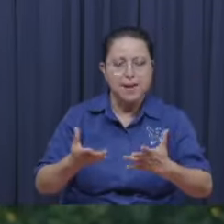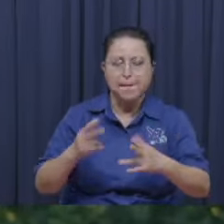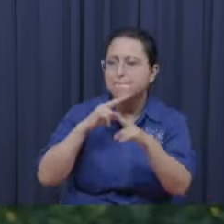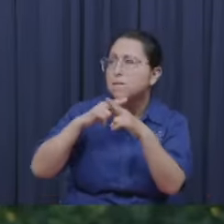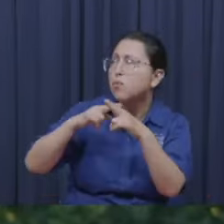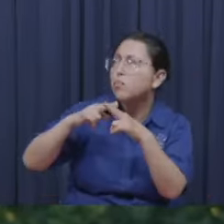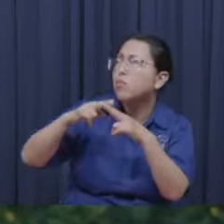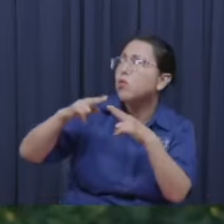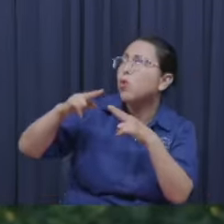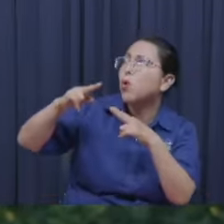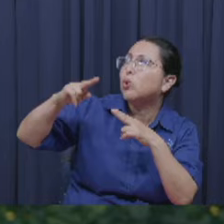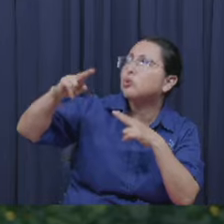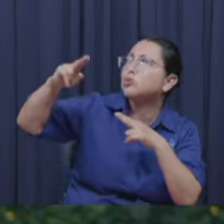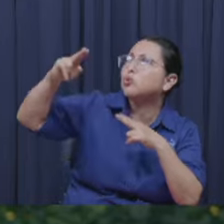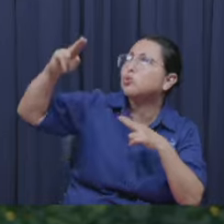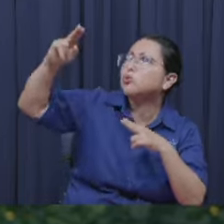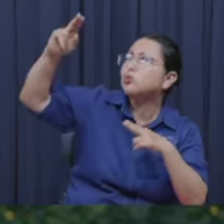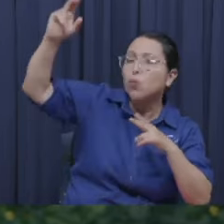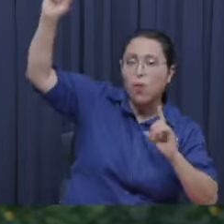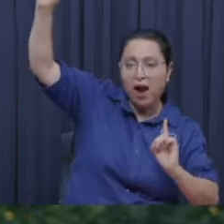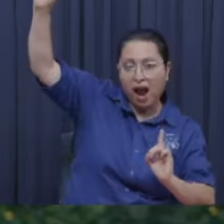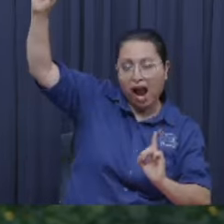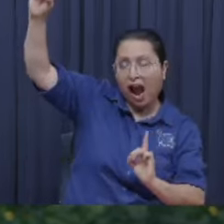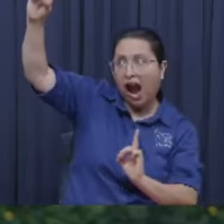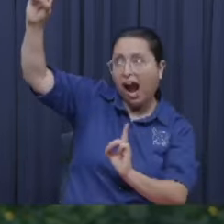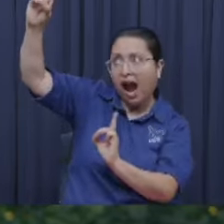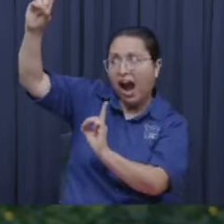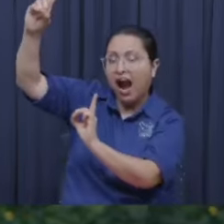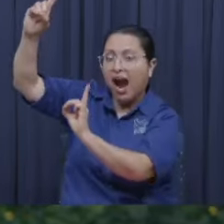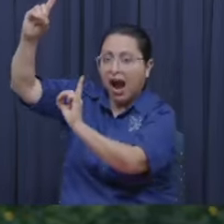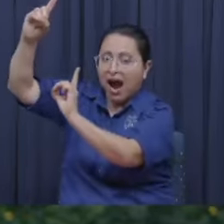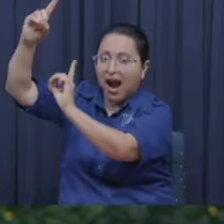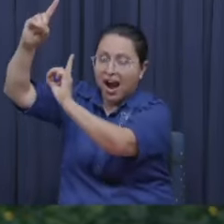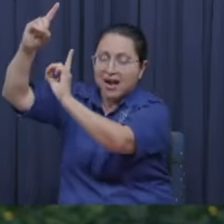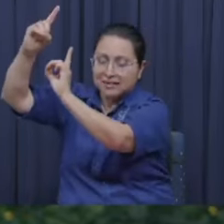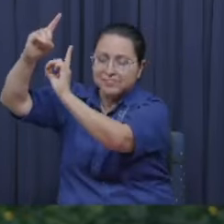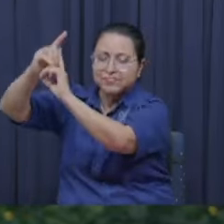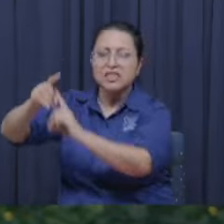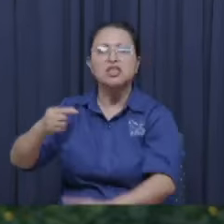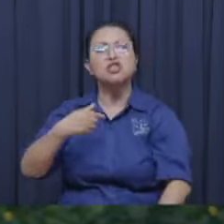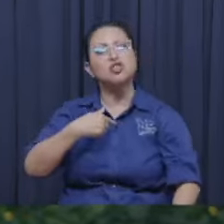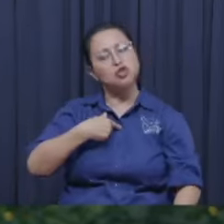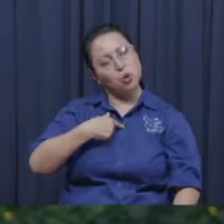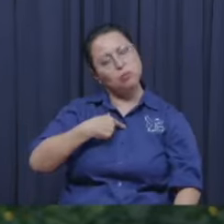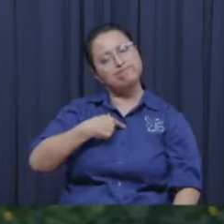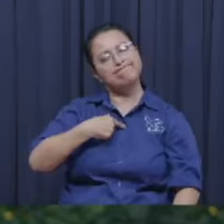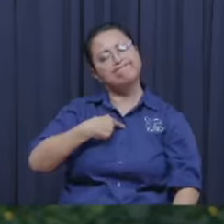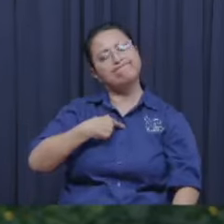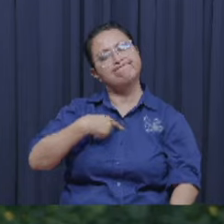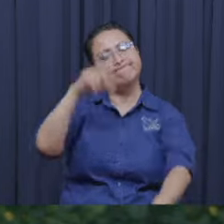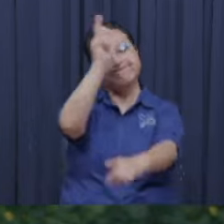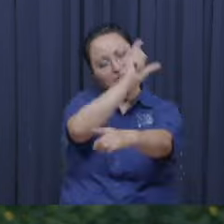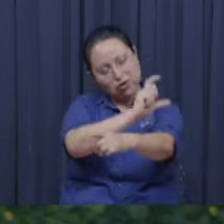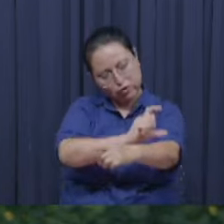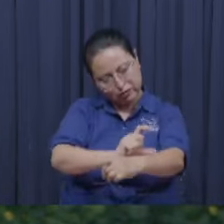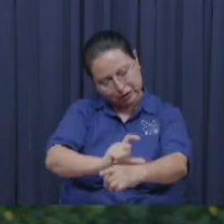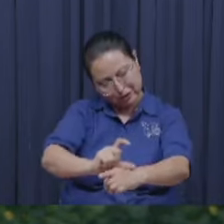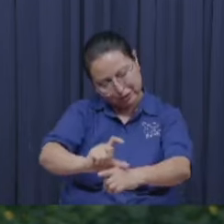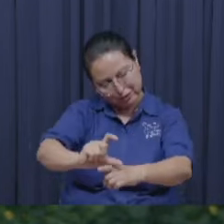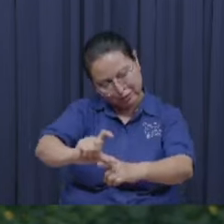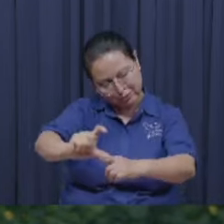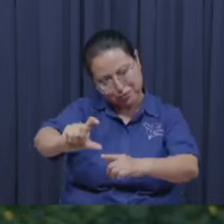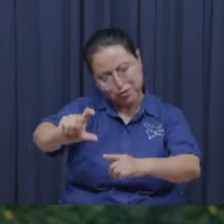el retorno del amado, yo voy a seguir en mis funciones hasta el último